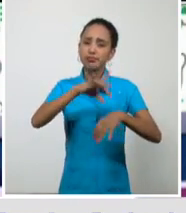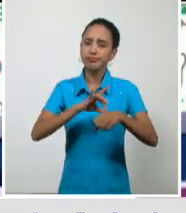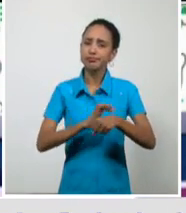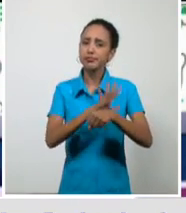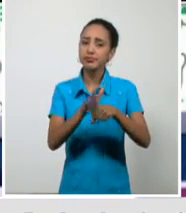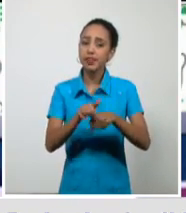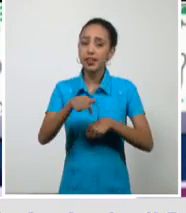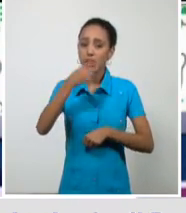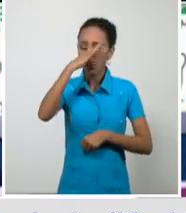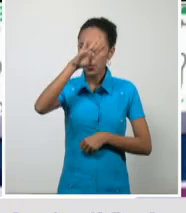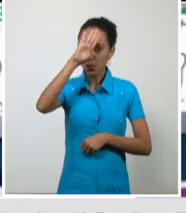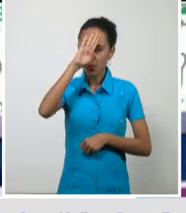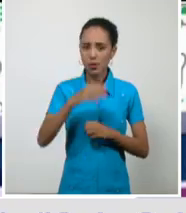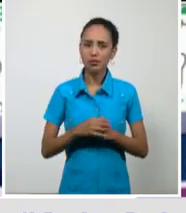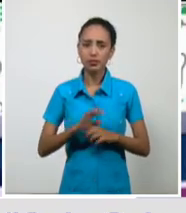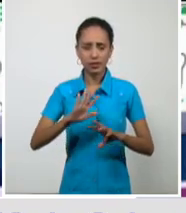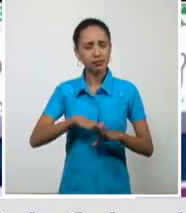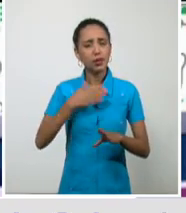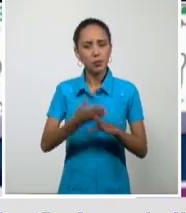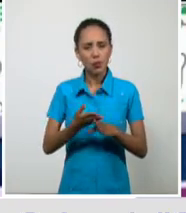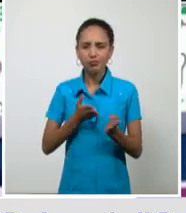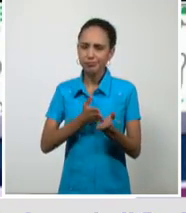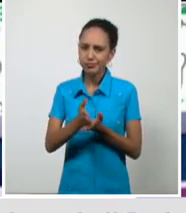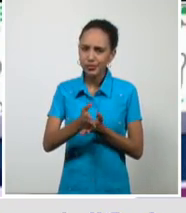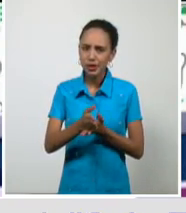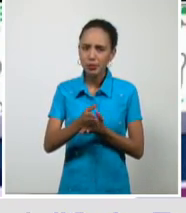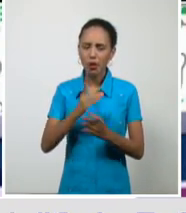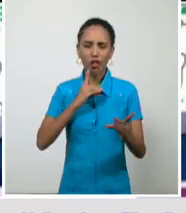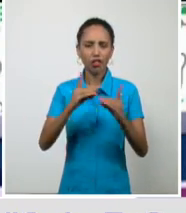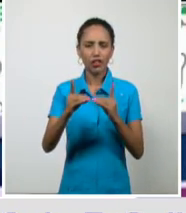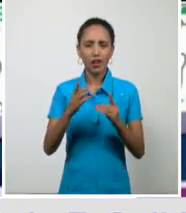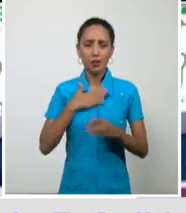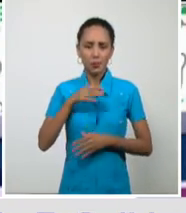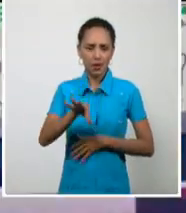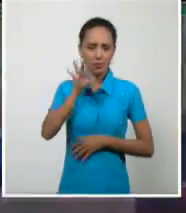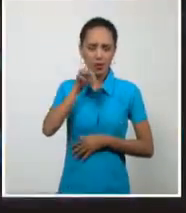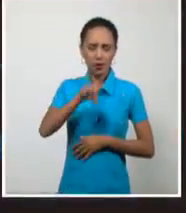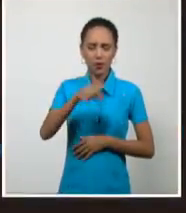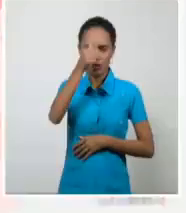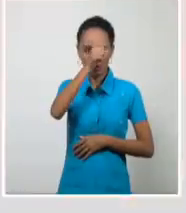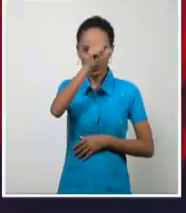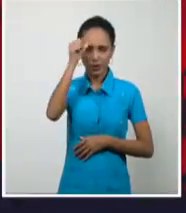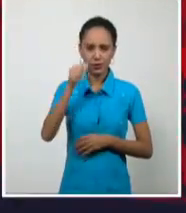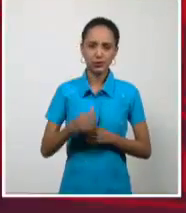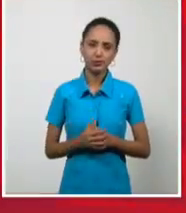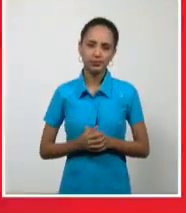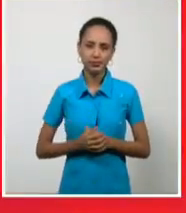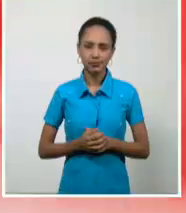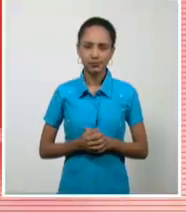y de regreso ya estaré conversando con mi invitado en esta mañana de domingo.